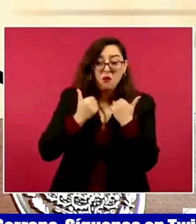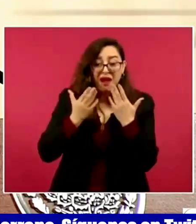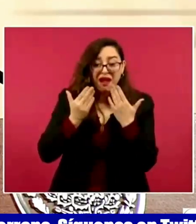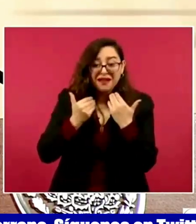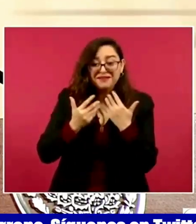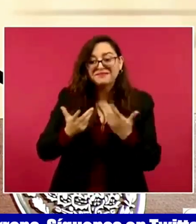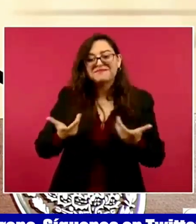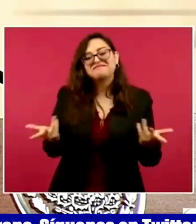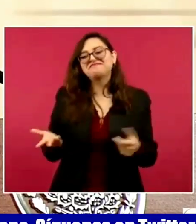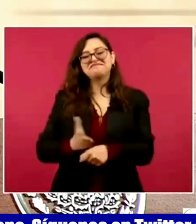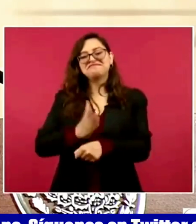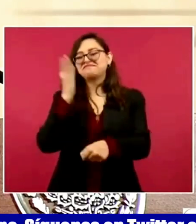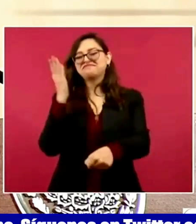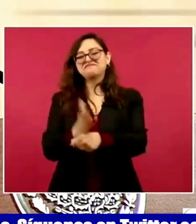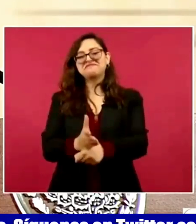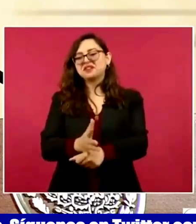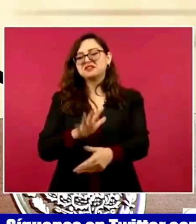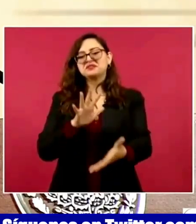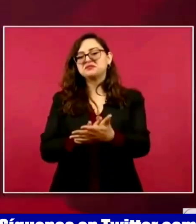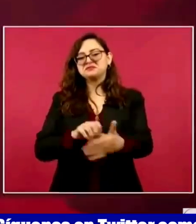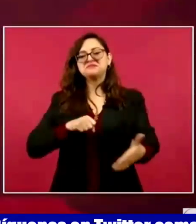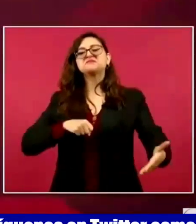Ya deberíamos de pensar